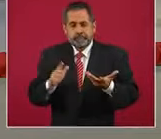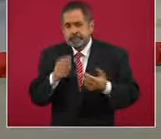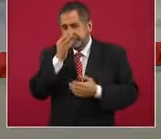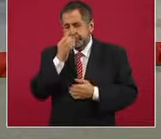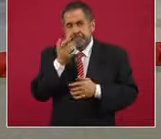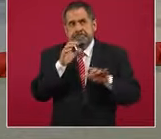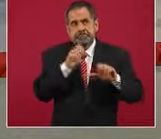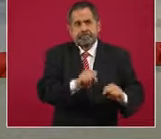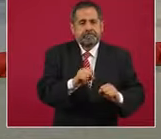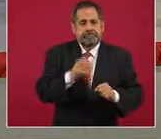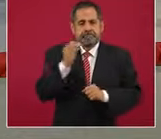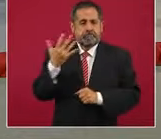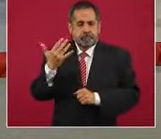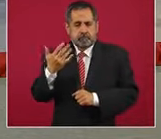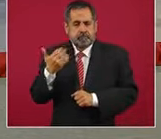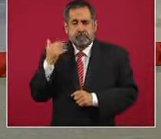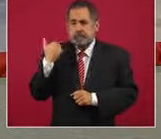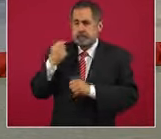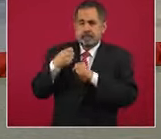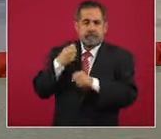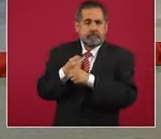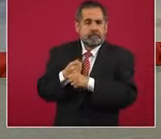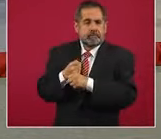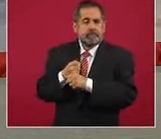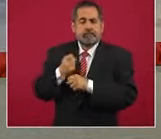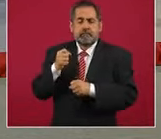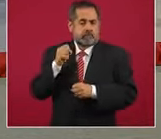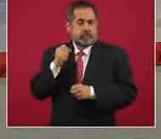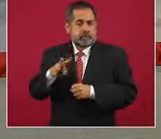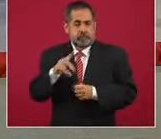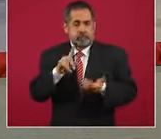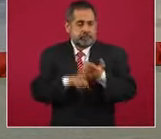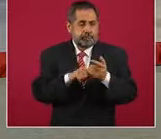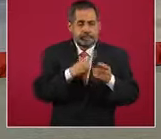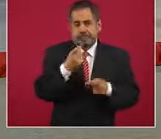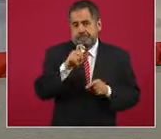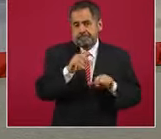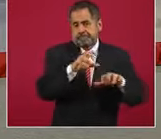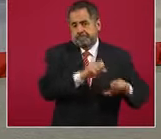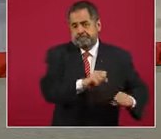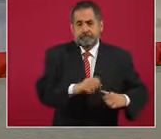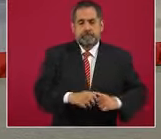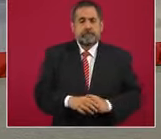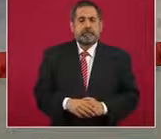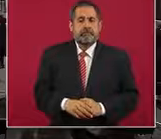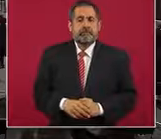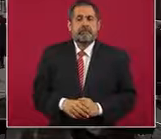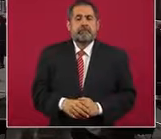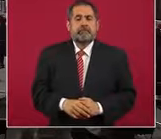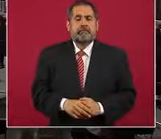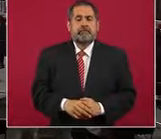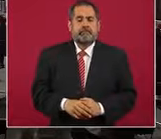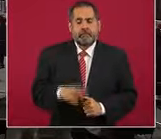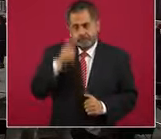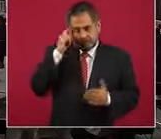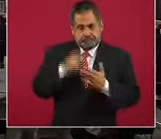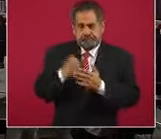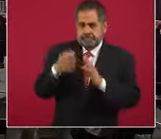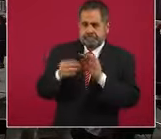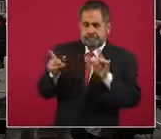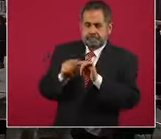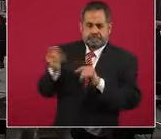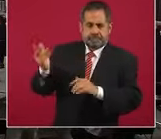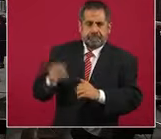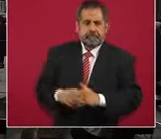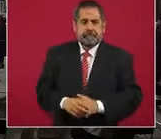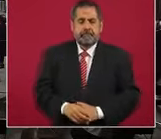hemos asegurado 50 y en el 19 aseguramos 120. Adelante. Creo que es todo.